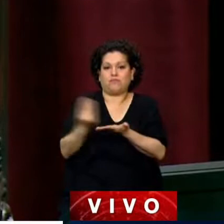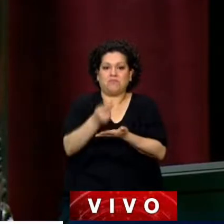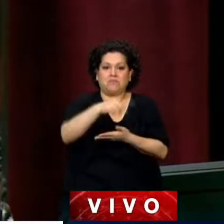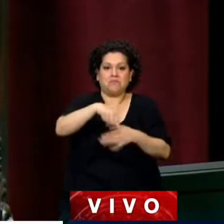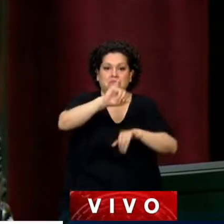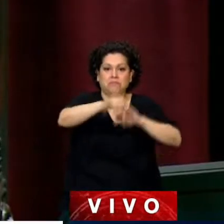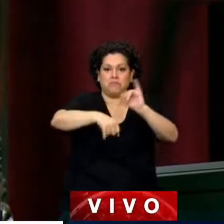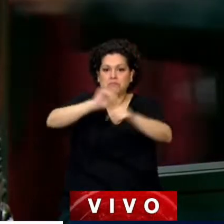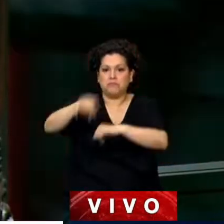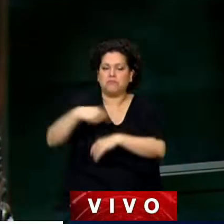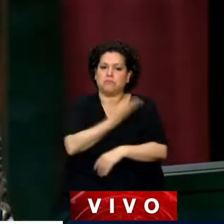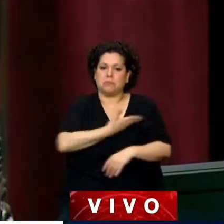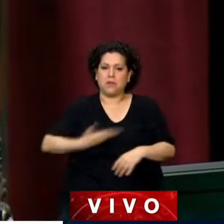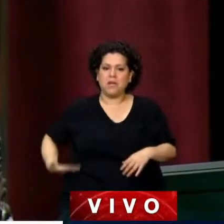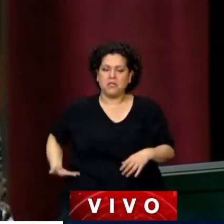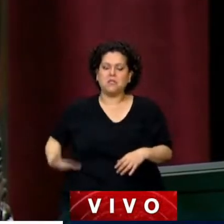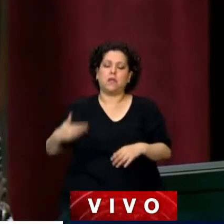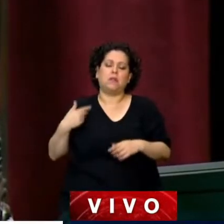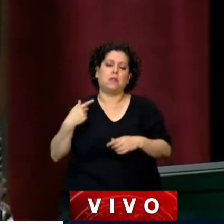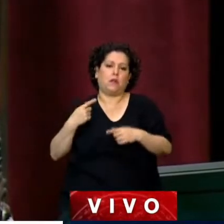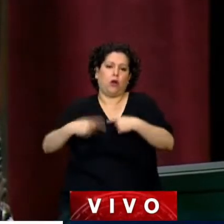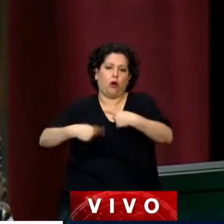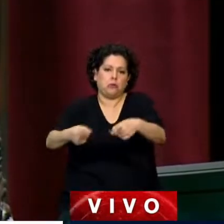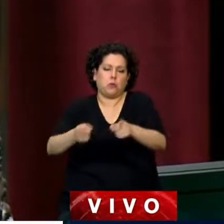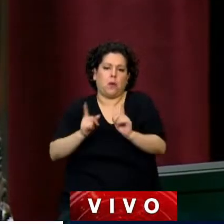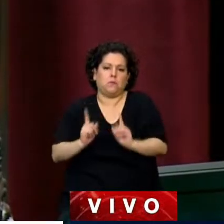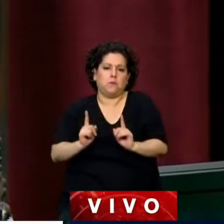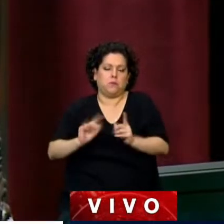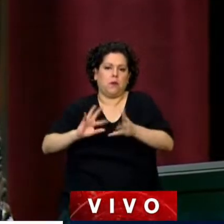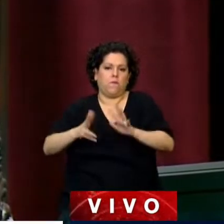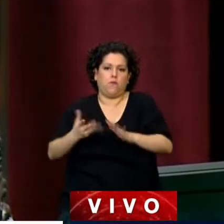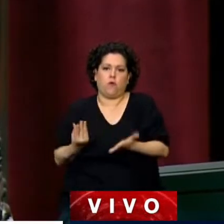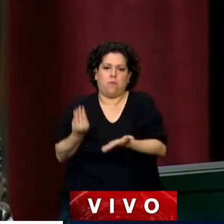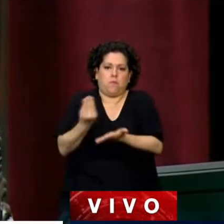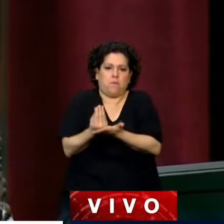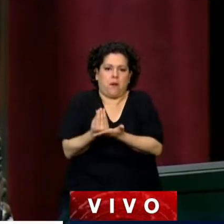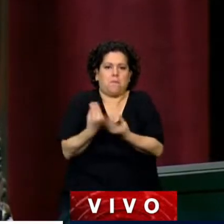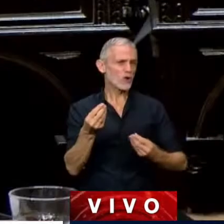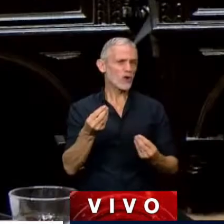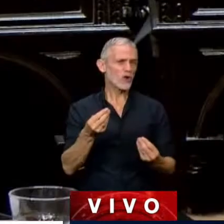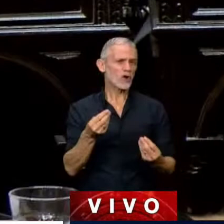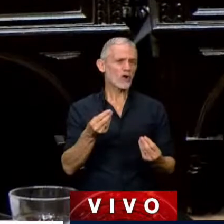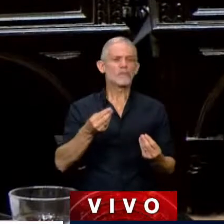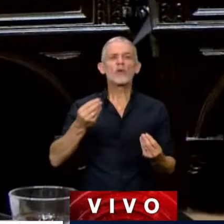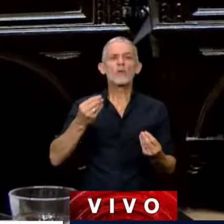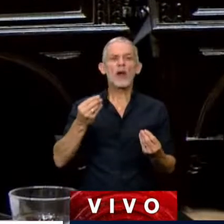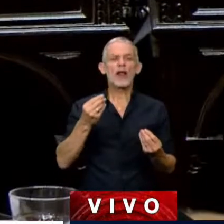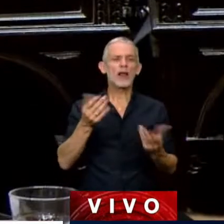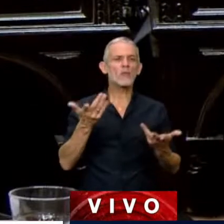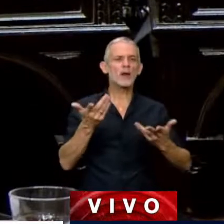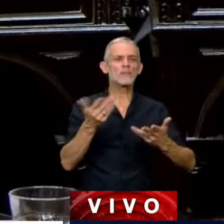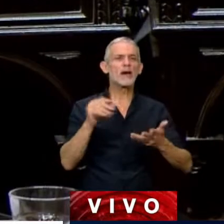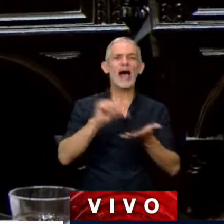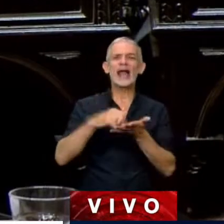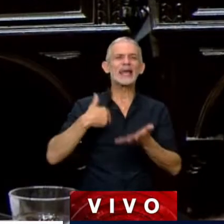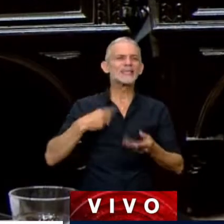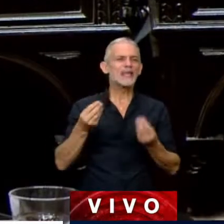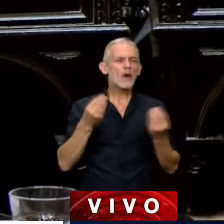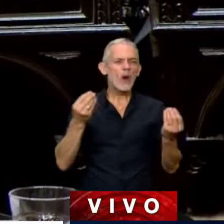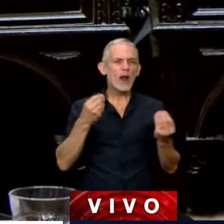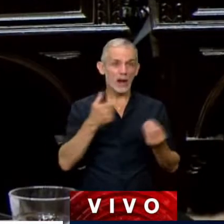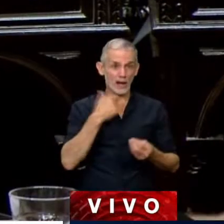una serie de proyectos acordados entre el Frente de Todos y los bloques opositores, entre los que se destacaron la creación de un Registro Nacional de